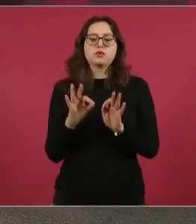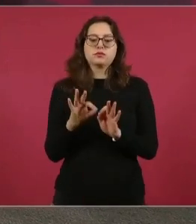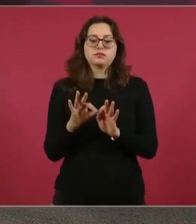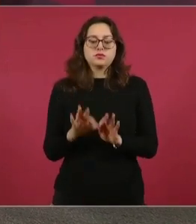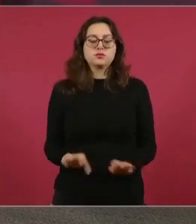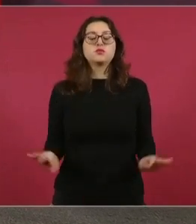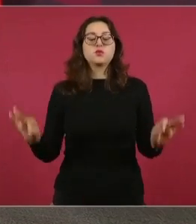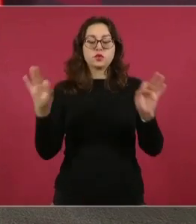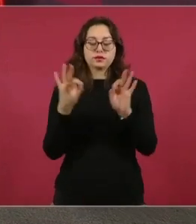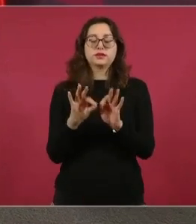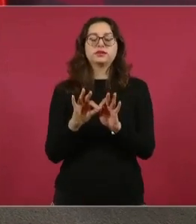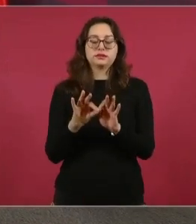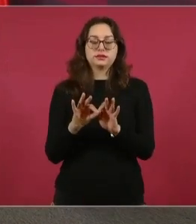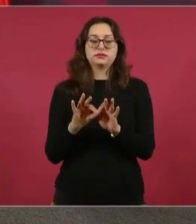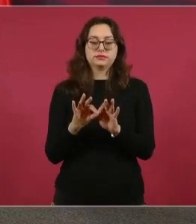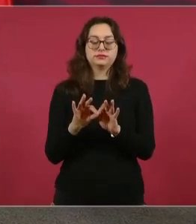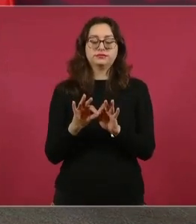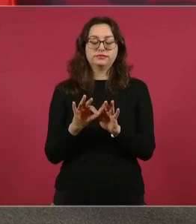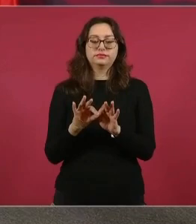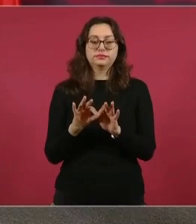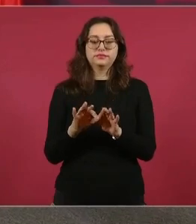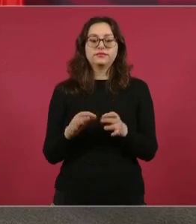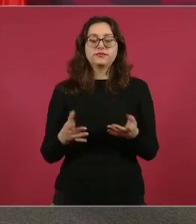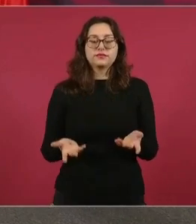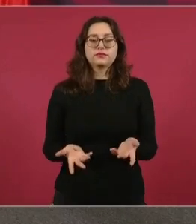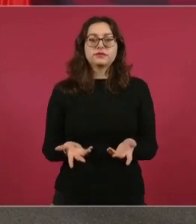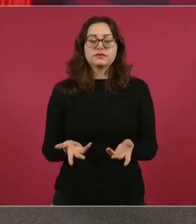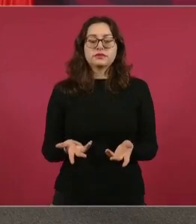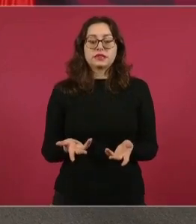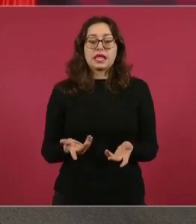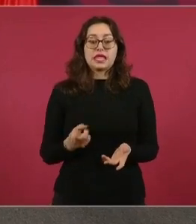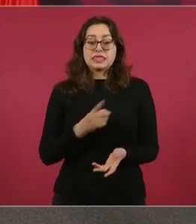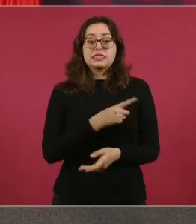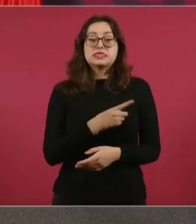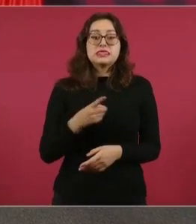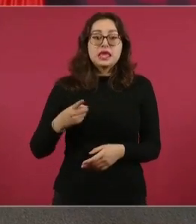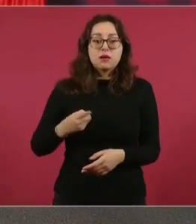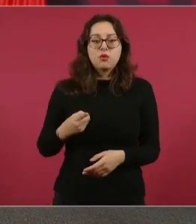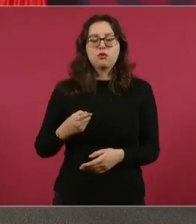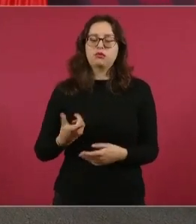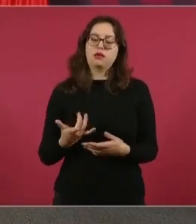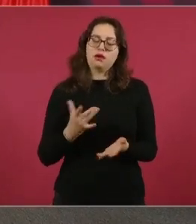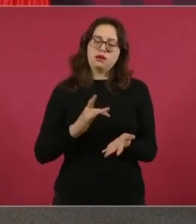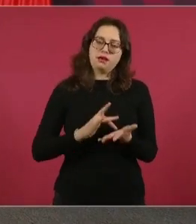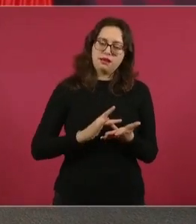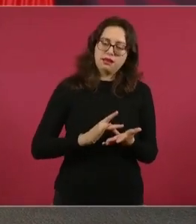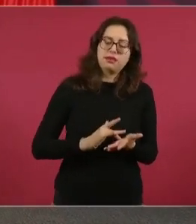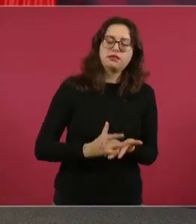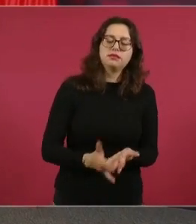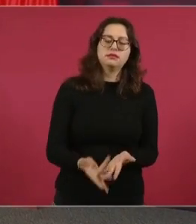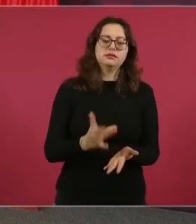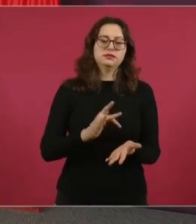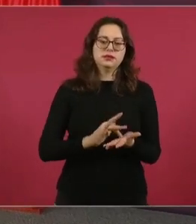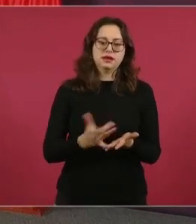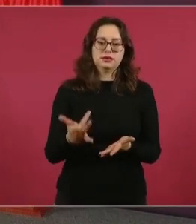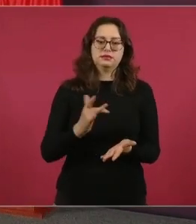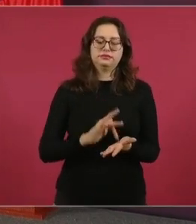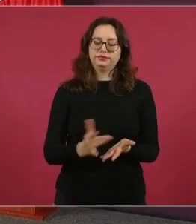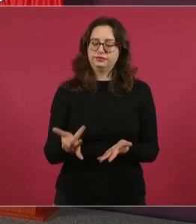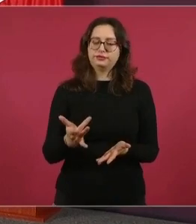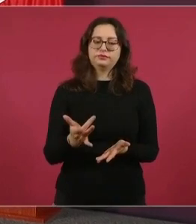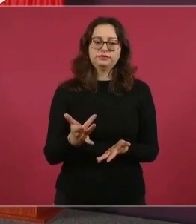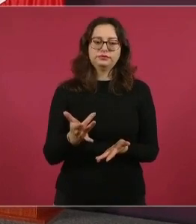se me pasó y es necesario agradecer el apoyo del